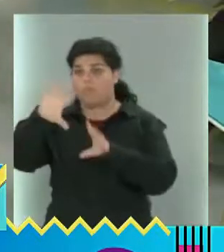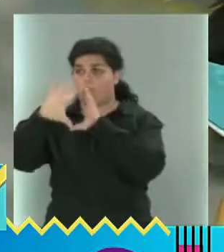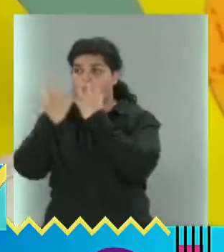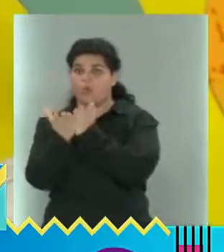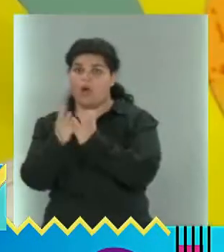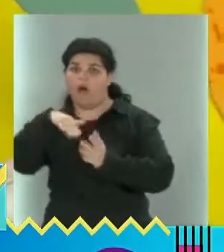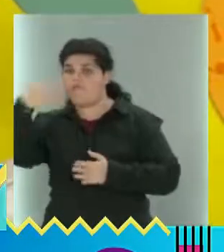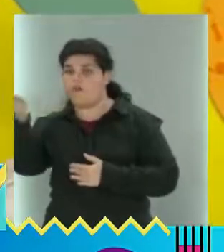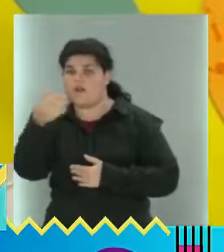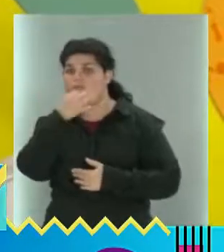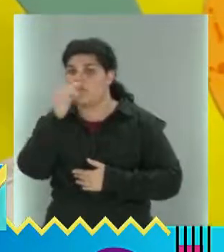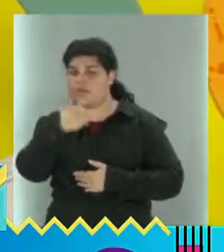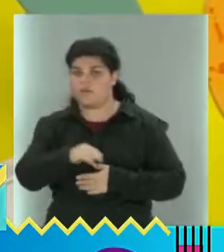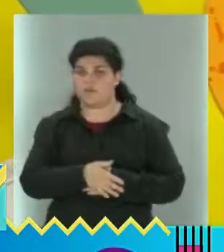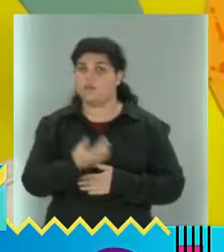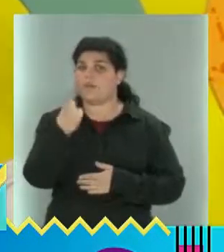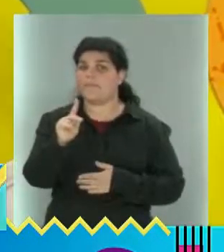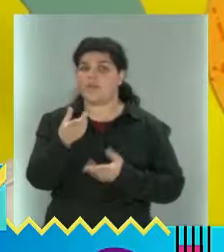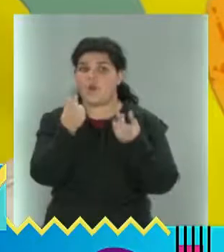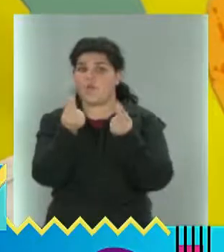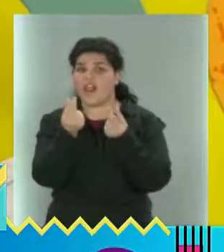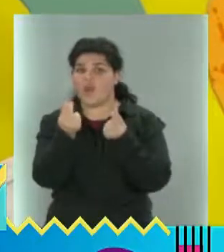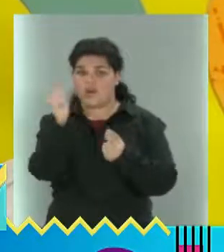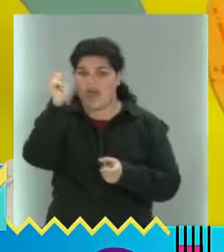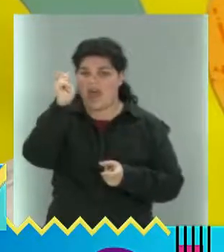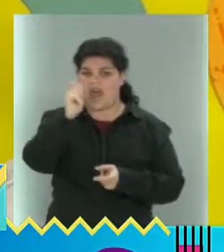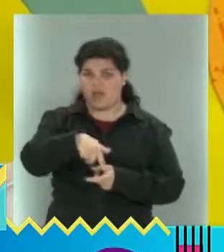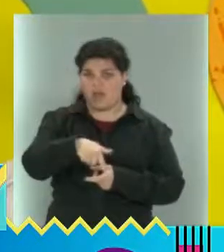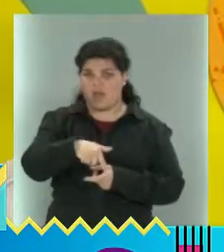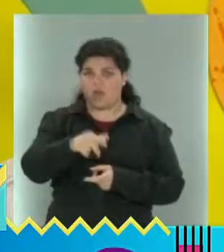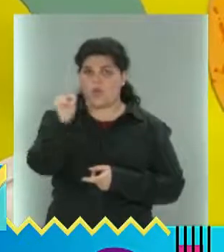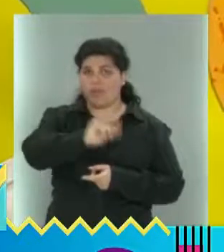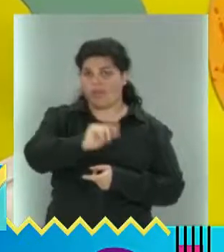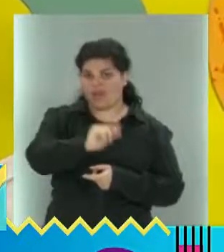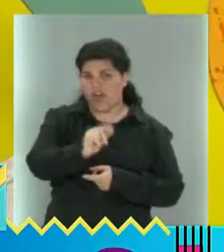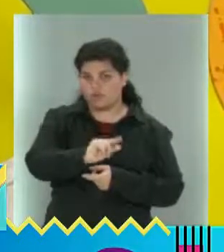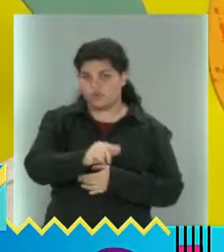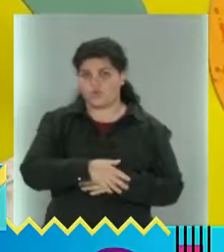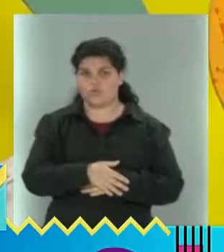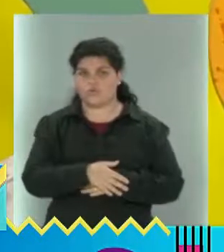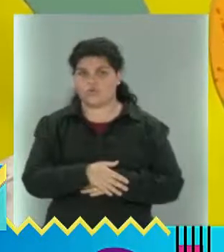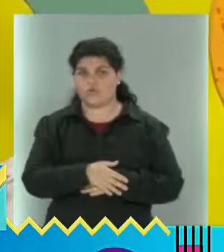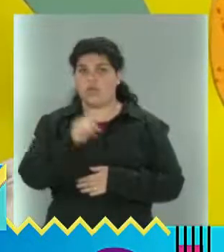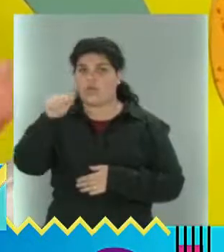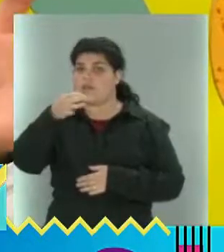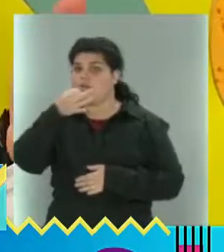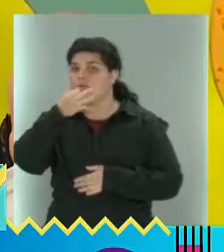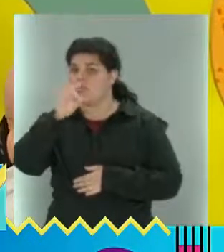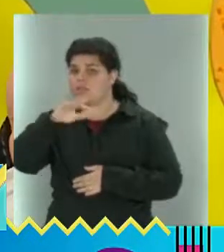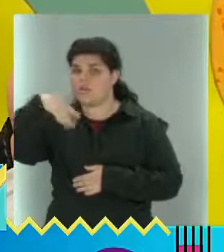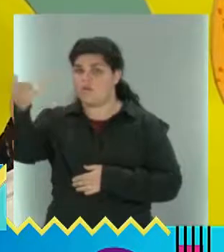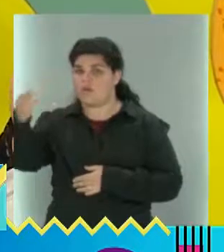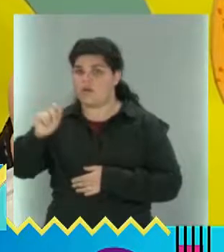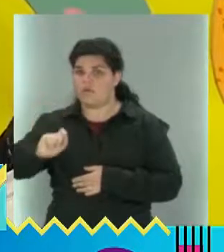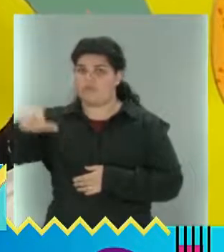Entonces, cuando vos le fijás precios internos más baratos, menores que los que él obtendría exportando, ¿qué es lo que va a hacer